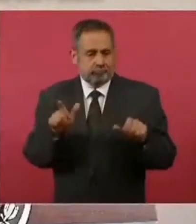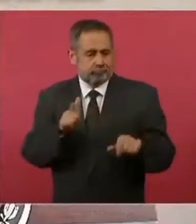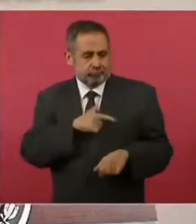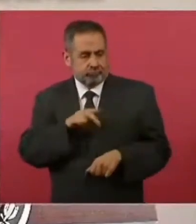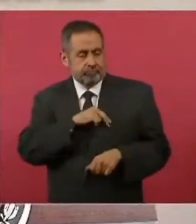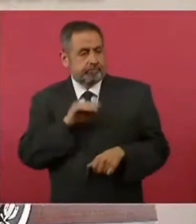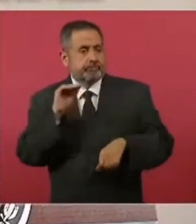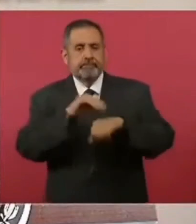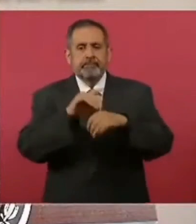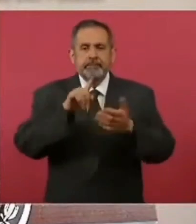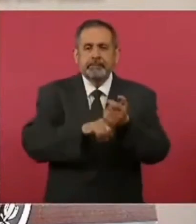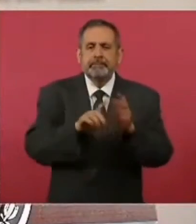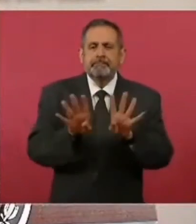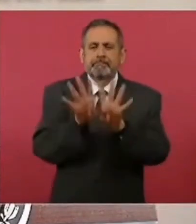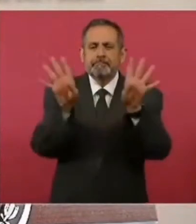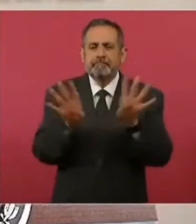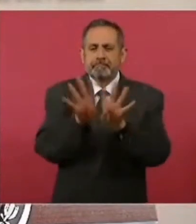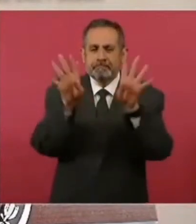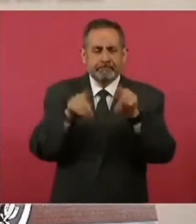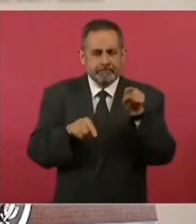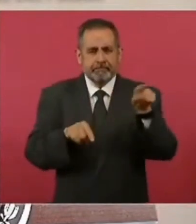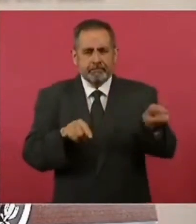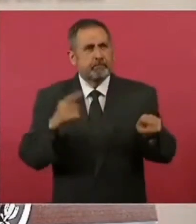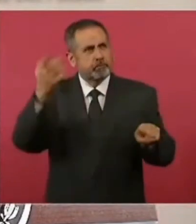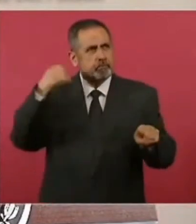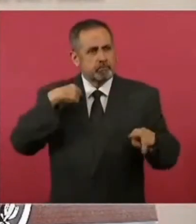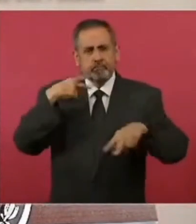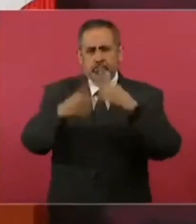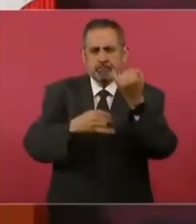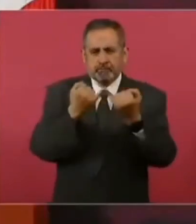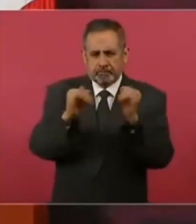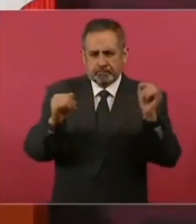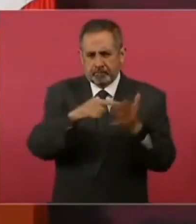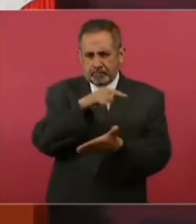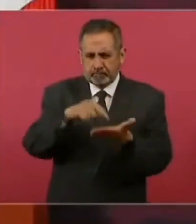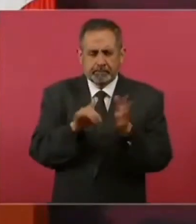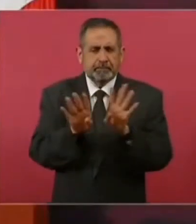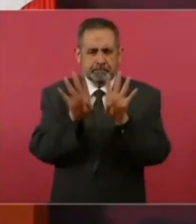en Tequila, que lo fui a inaugurar,